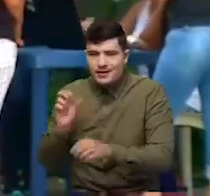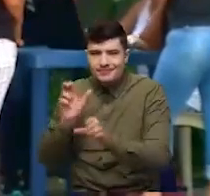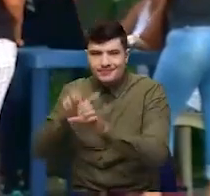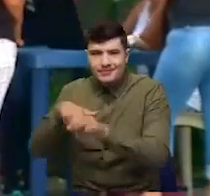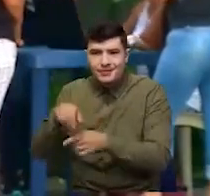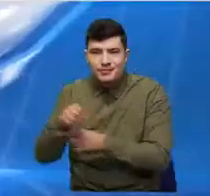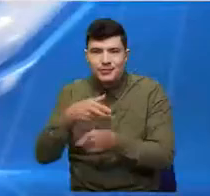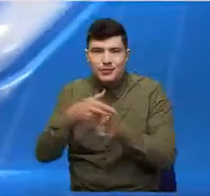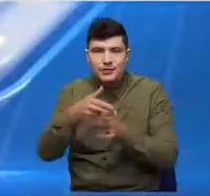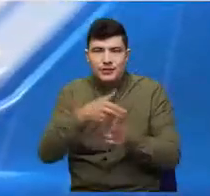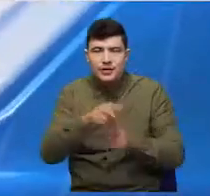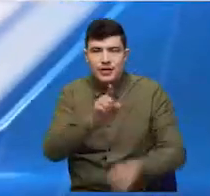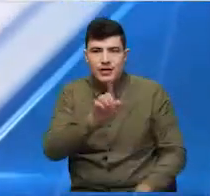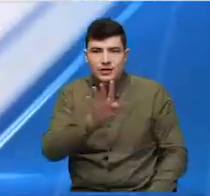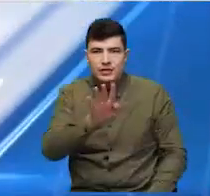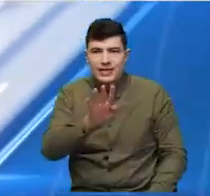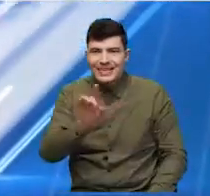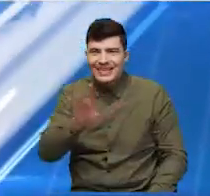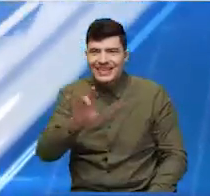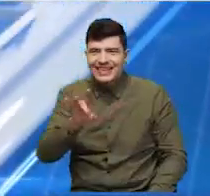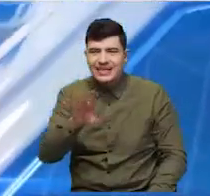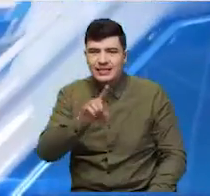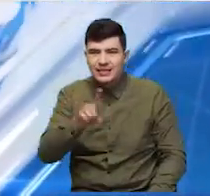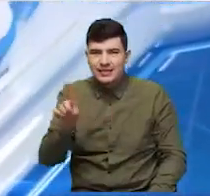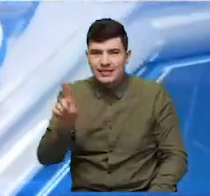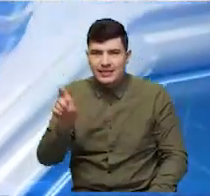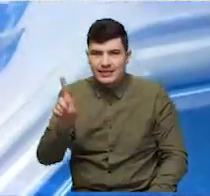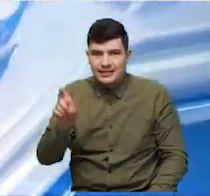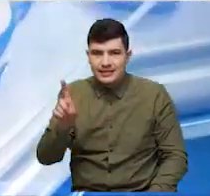este próximo 14, 15 y 16. Esta es toda la